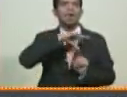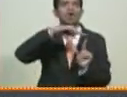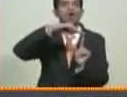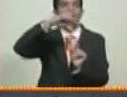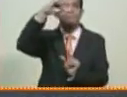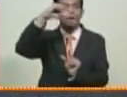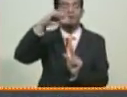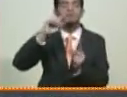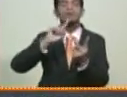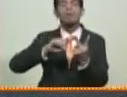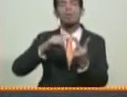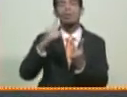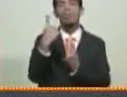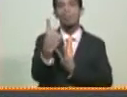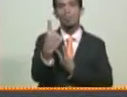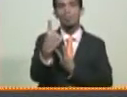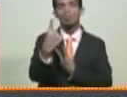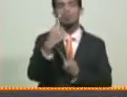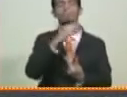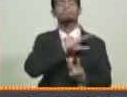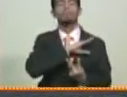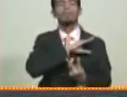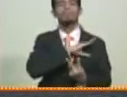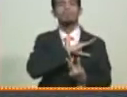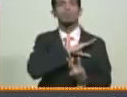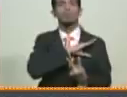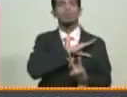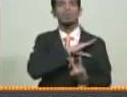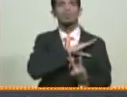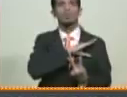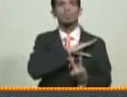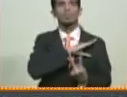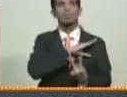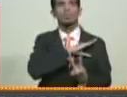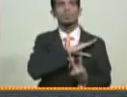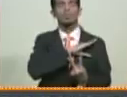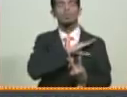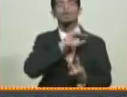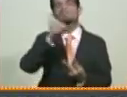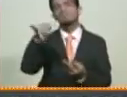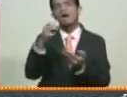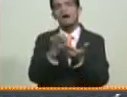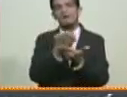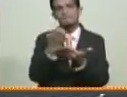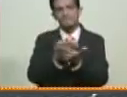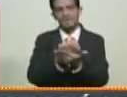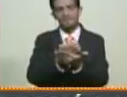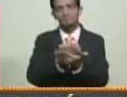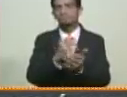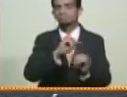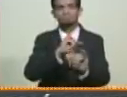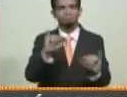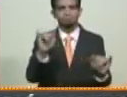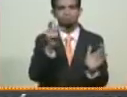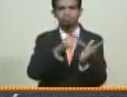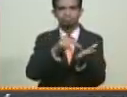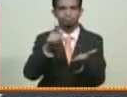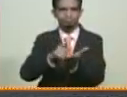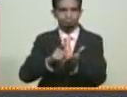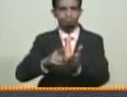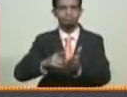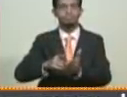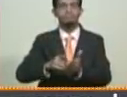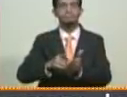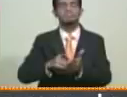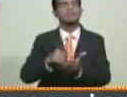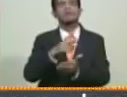1 era del partido del señor Bertucci. Ya se instalaron y esa es la democracia funcionando. No nos vamos a